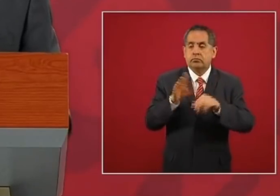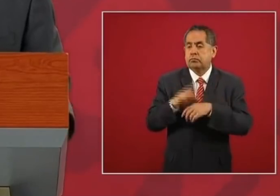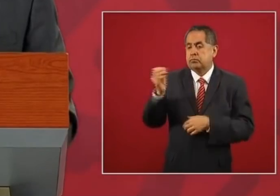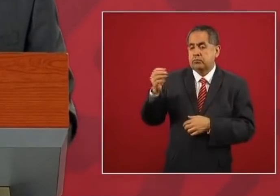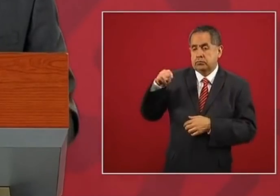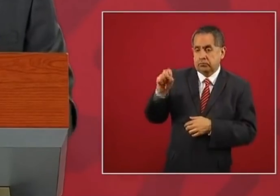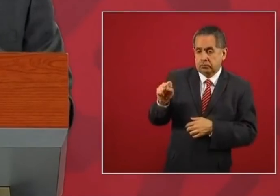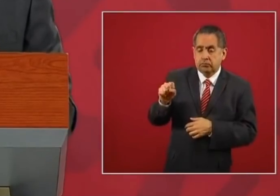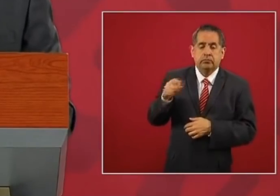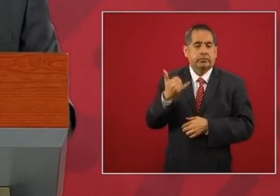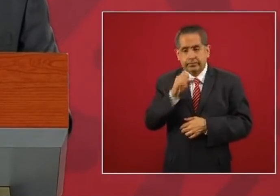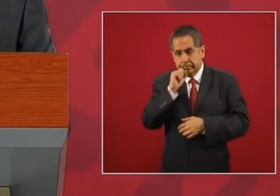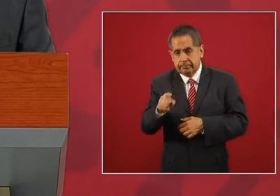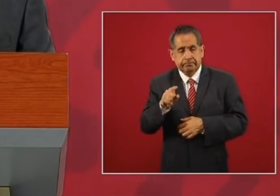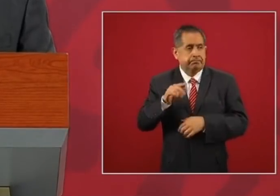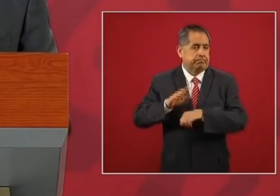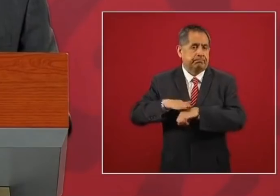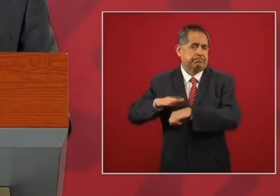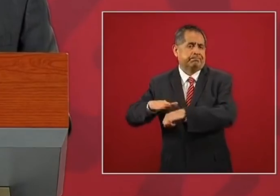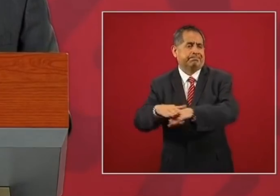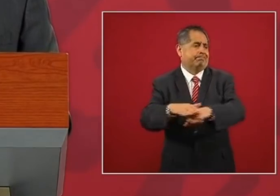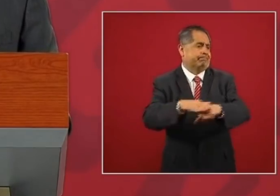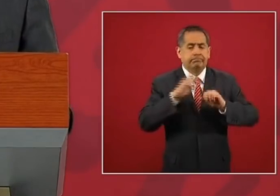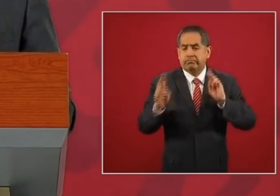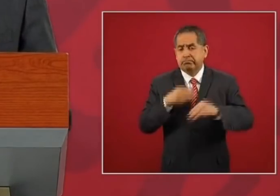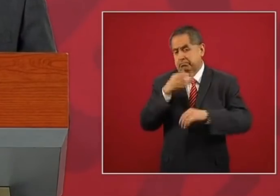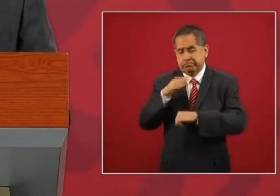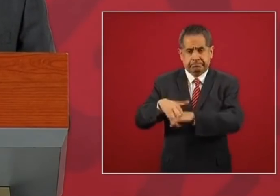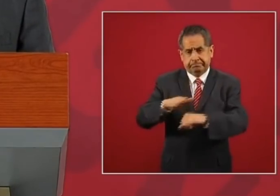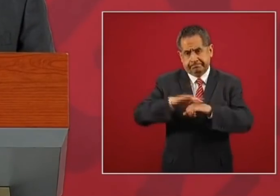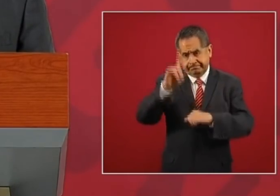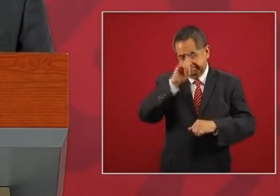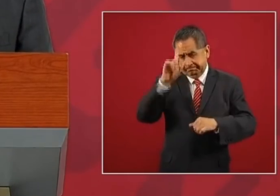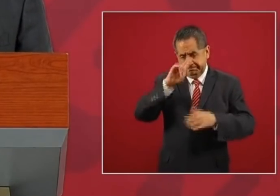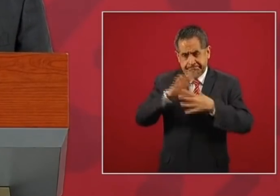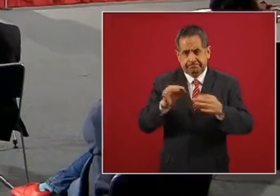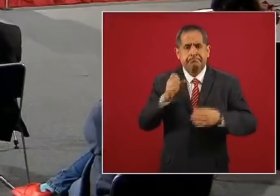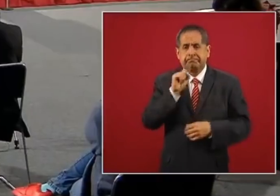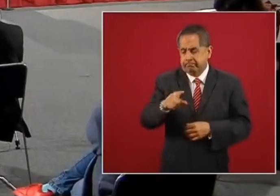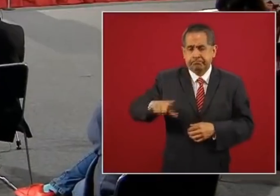de la Salud y muchas agencias de salud pública del mundo, igual que el